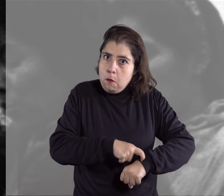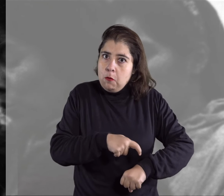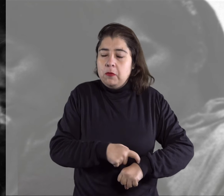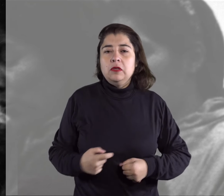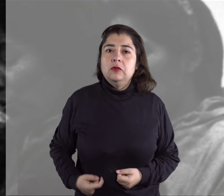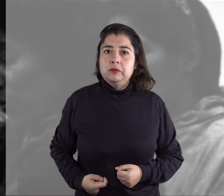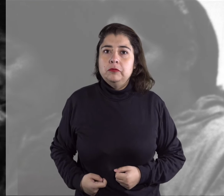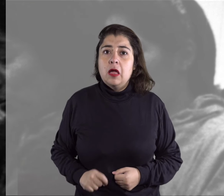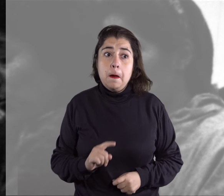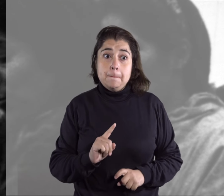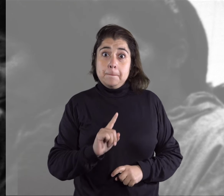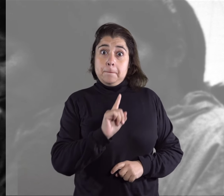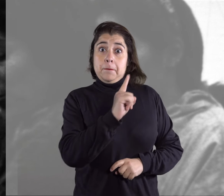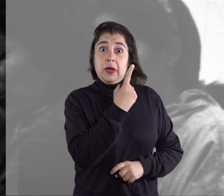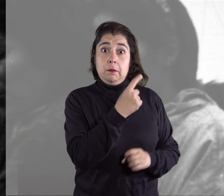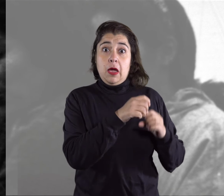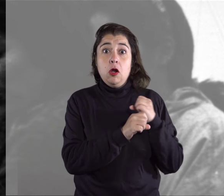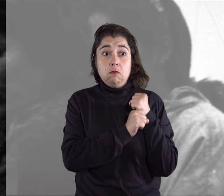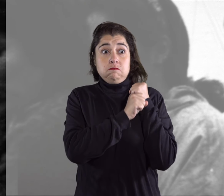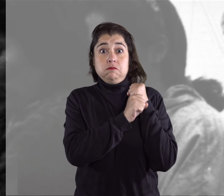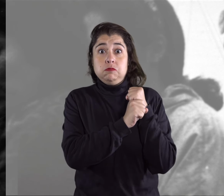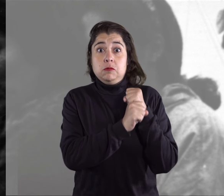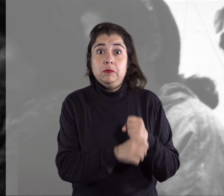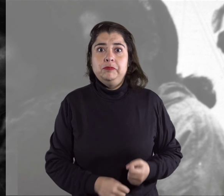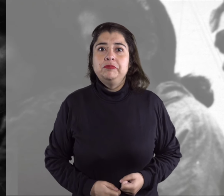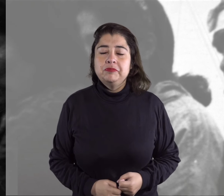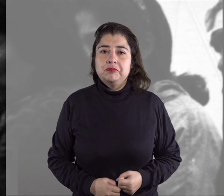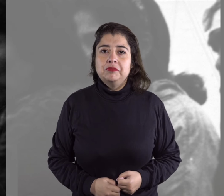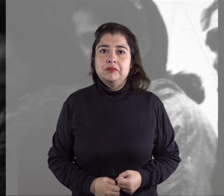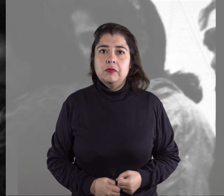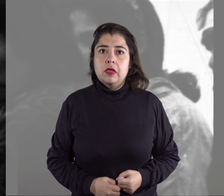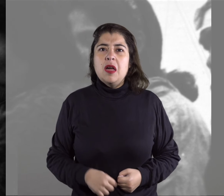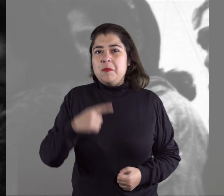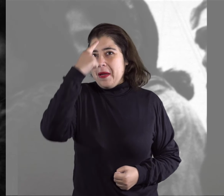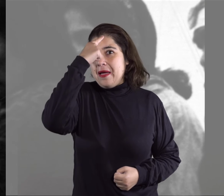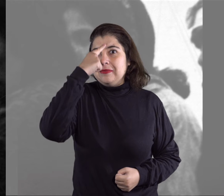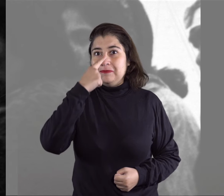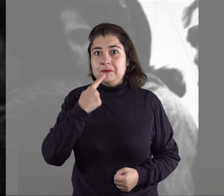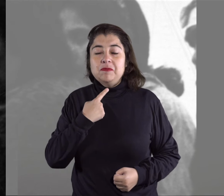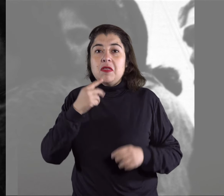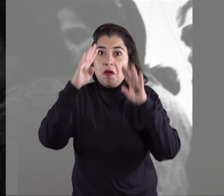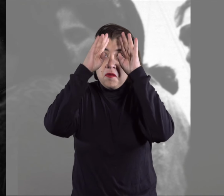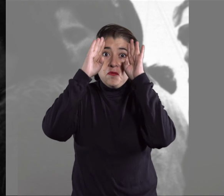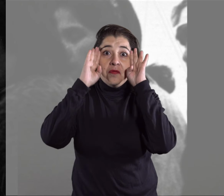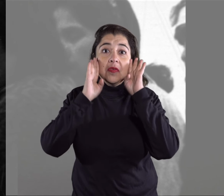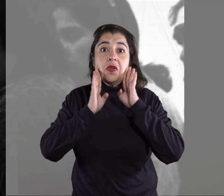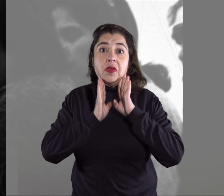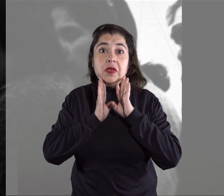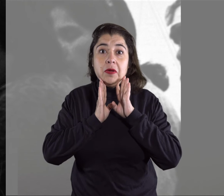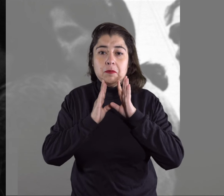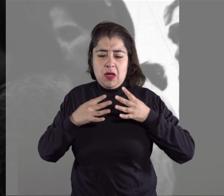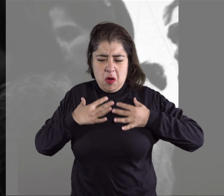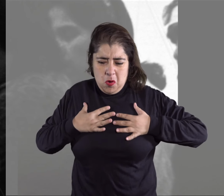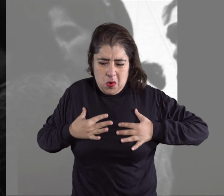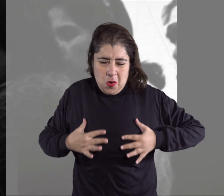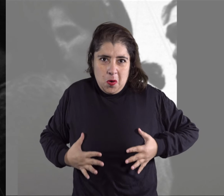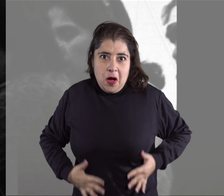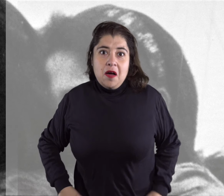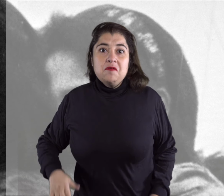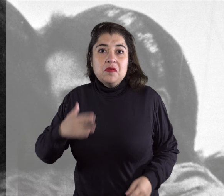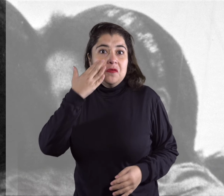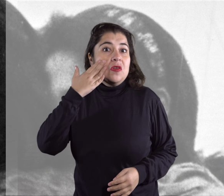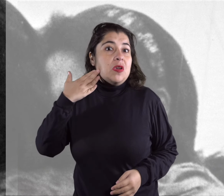encabezan este conjunto de personas cargan una estatuilla de una Virgen cubierta por túnicas blancas,